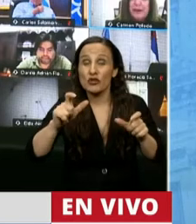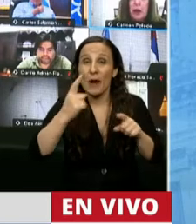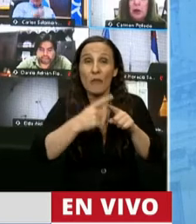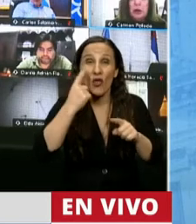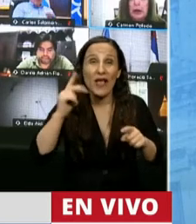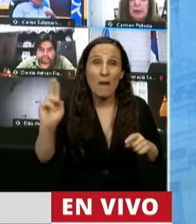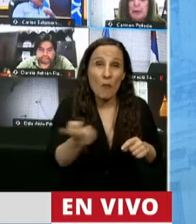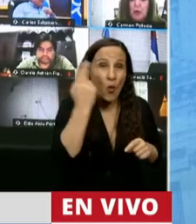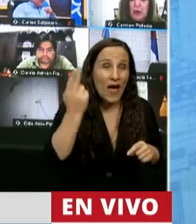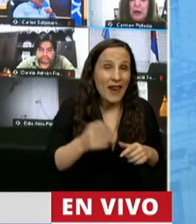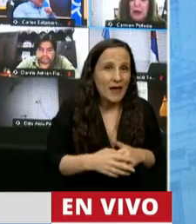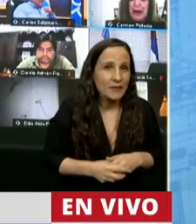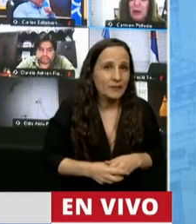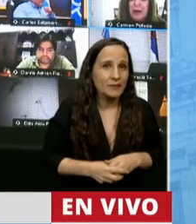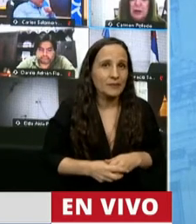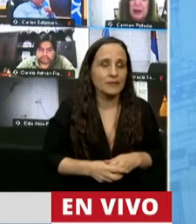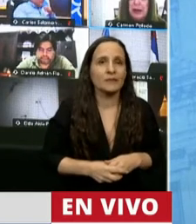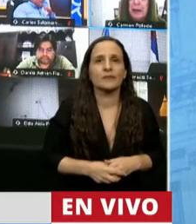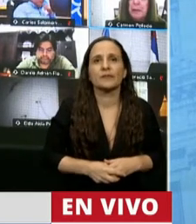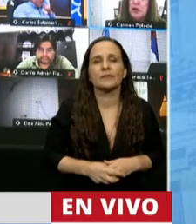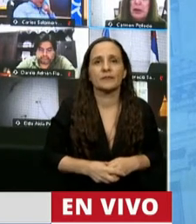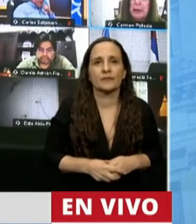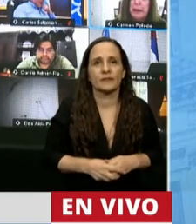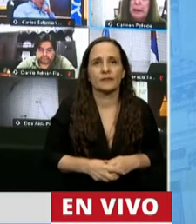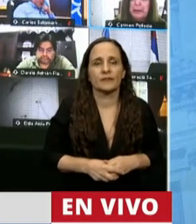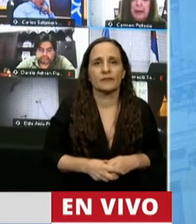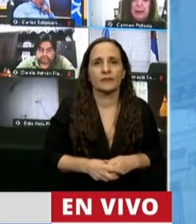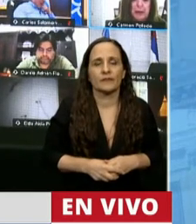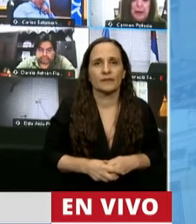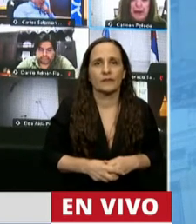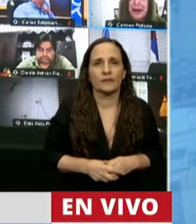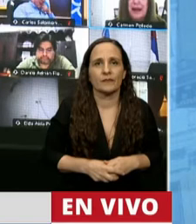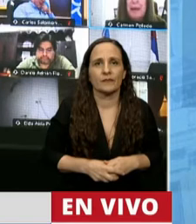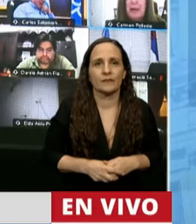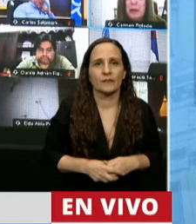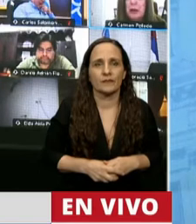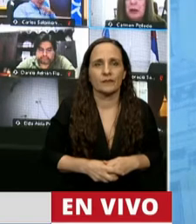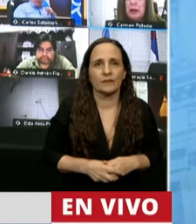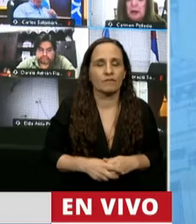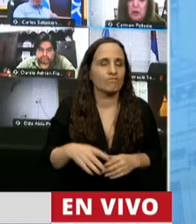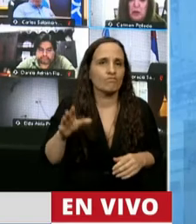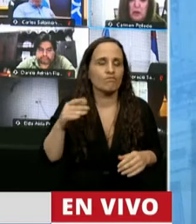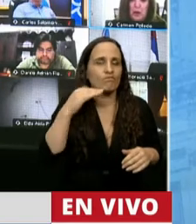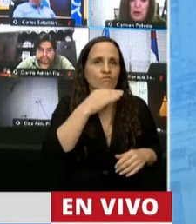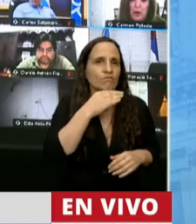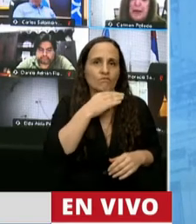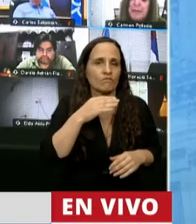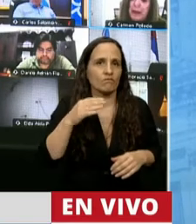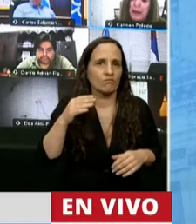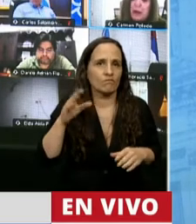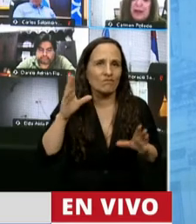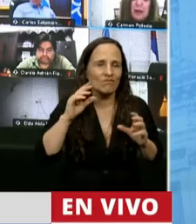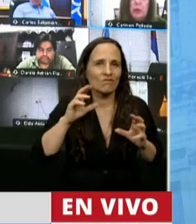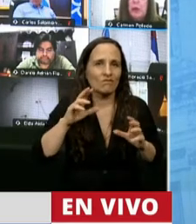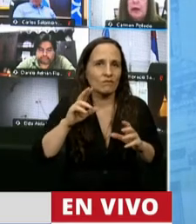en la memoria algún acto de irresponsabilidad equiparable capaz de poner en riesgo y en peligro la salud